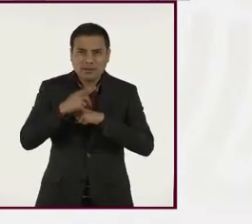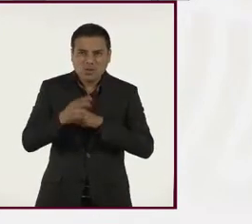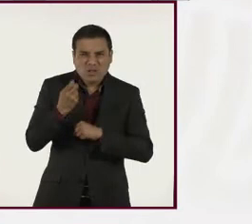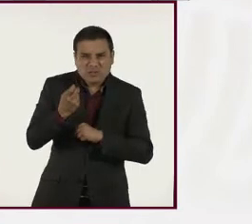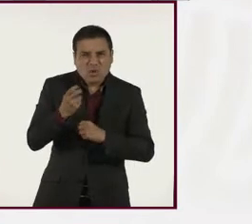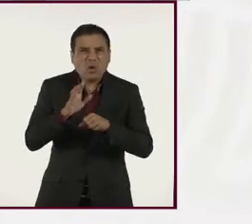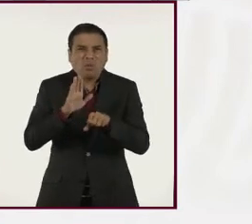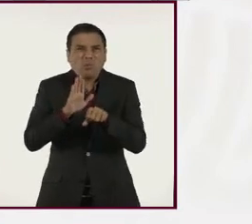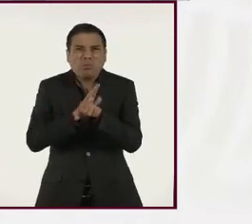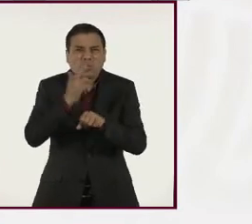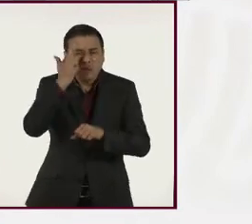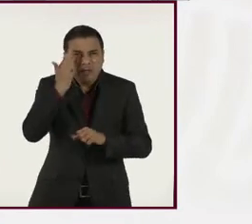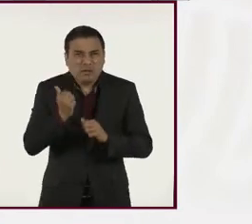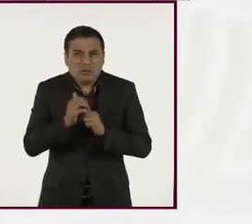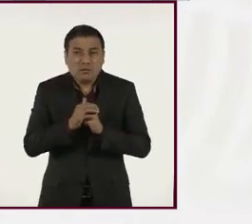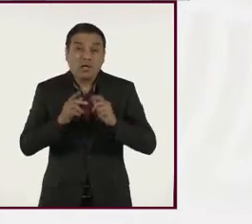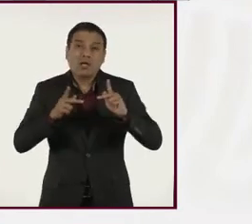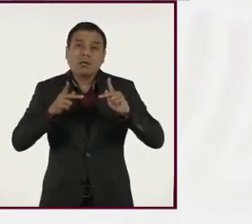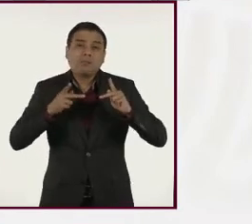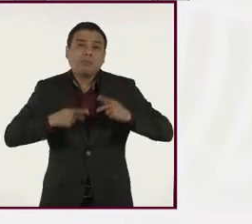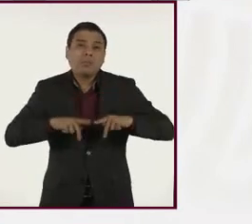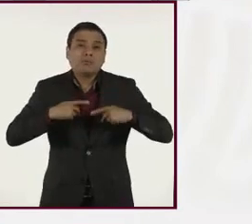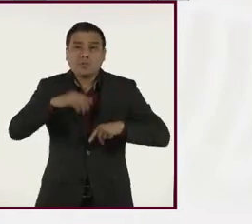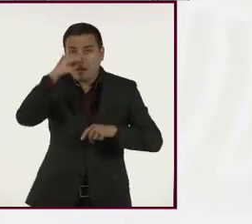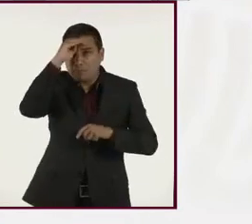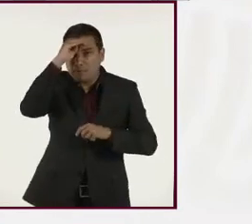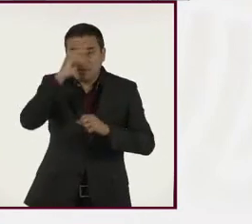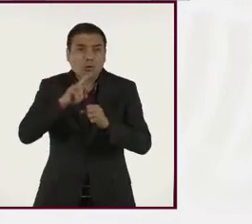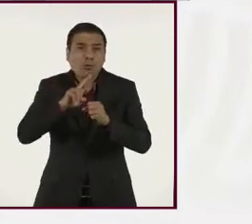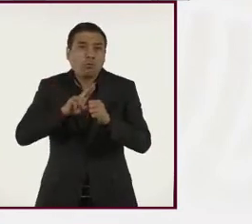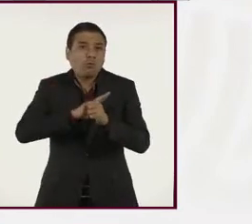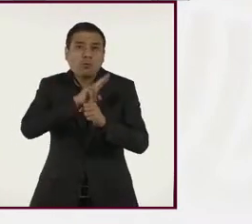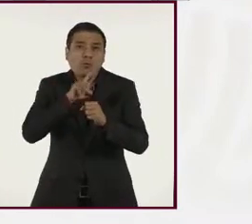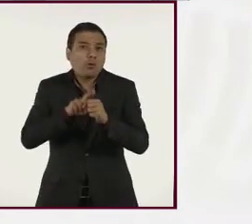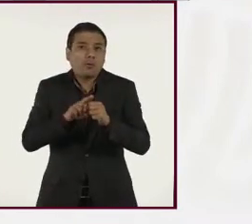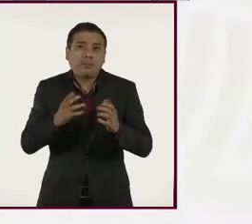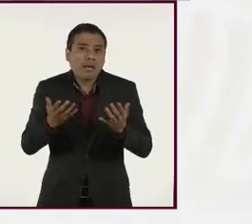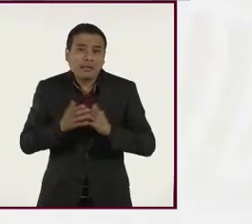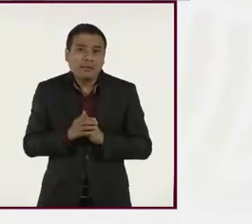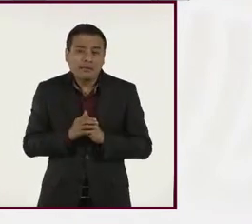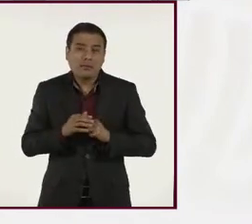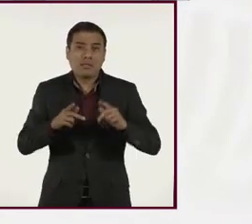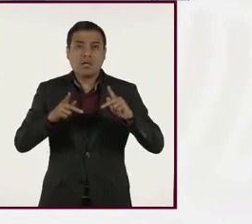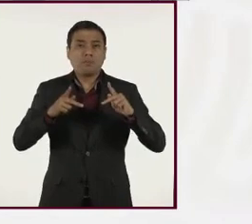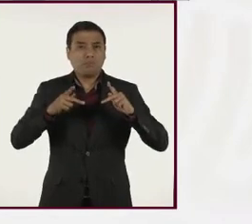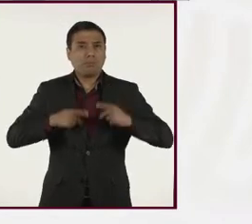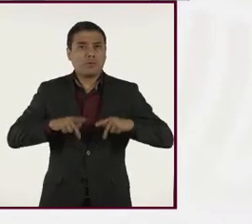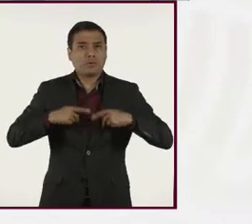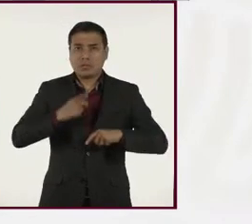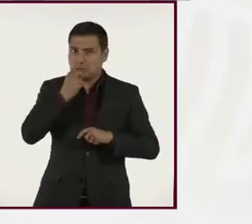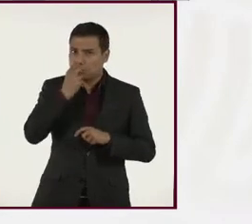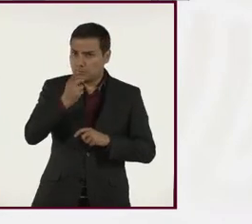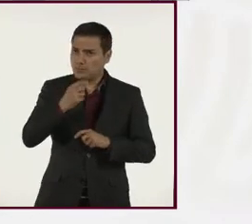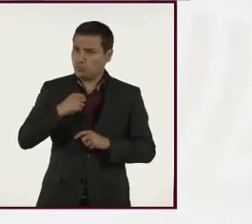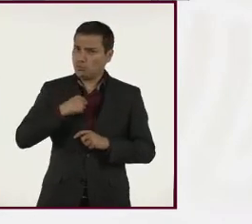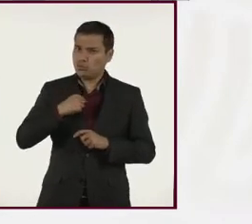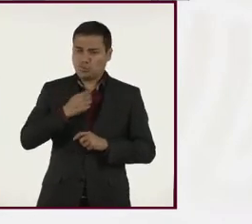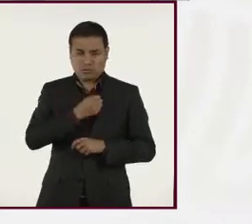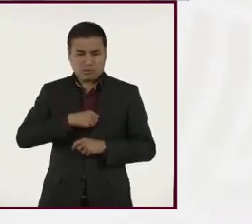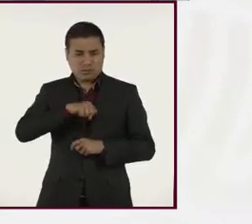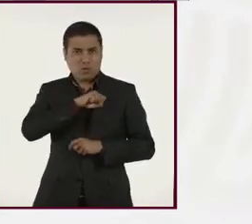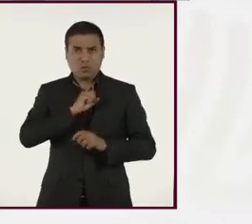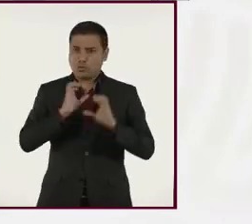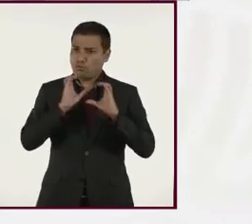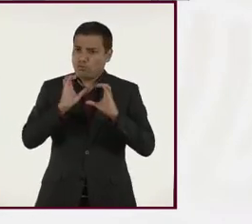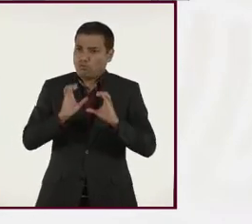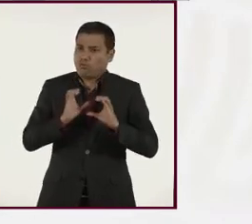con una normalización, es decir, el pensar que se está realizando un adecuado cuidado de la salud a través de